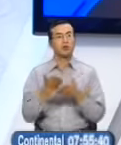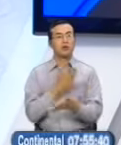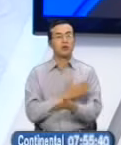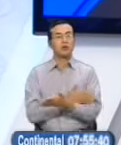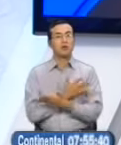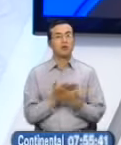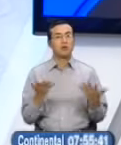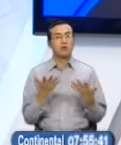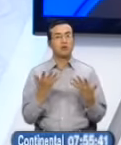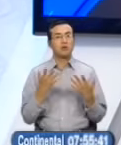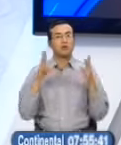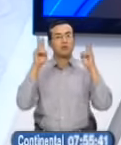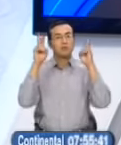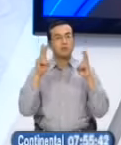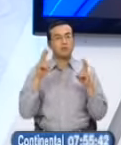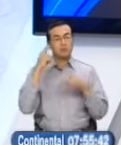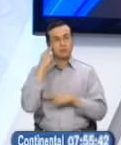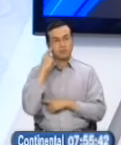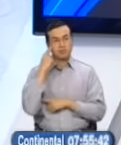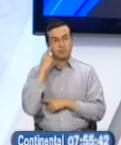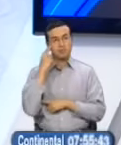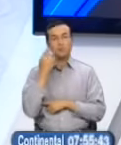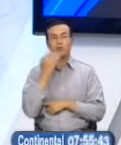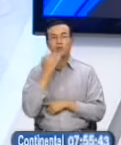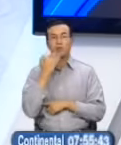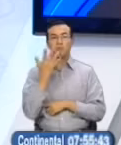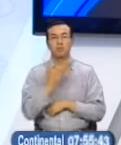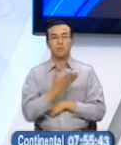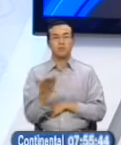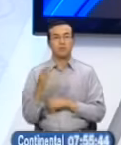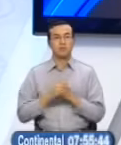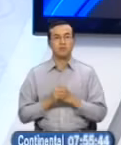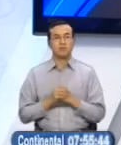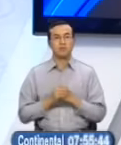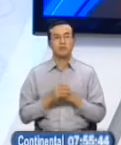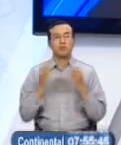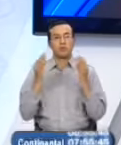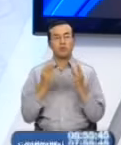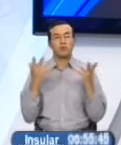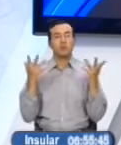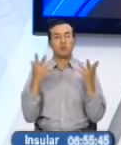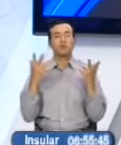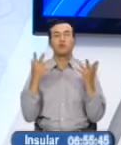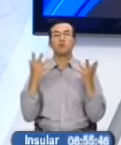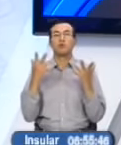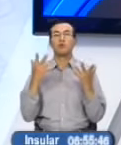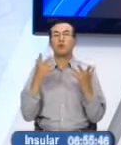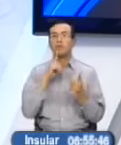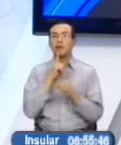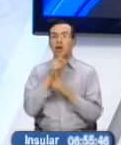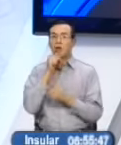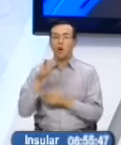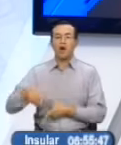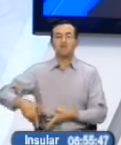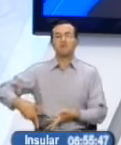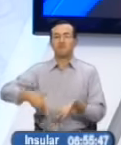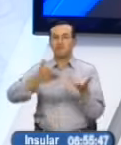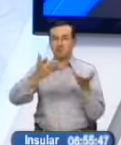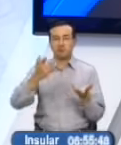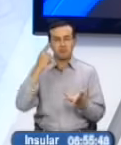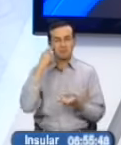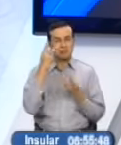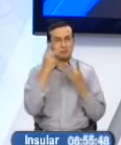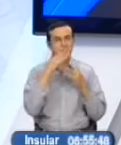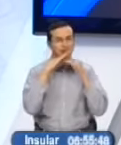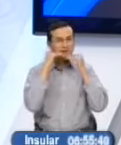anterior pasaron algunas novedades, tanto en el Estadio Olímpico Atahualpa como en el Monumental, con aquel baño sobre Guillermo Almada que lo destacamos para terminar con una sonrisa.